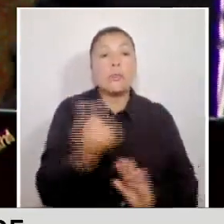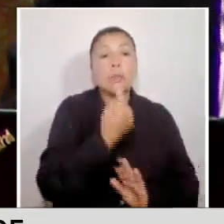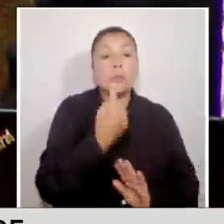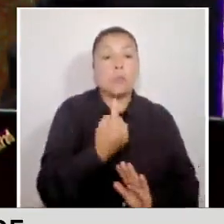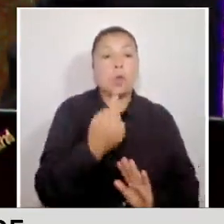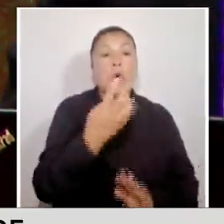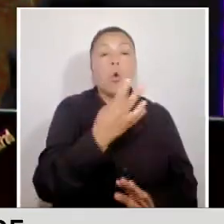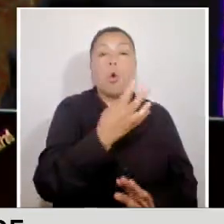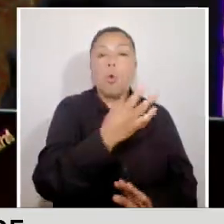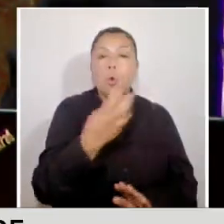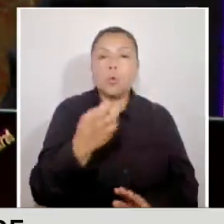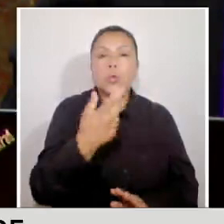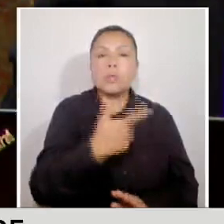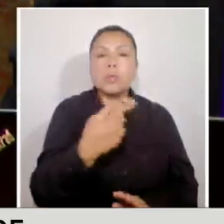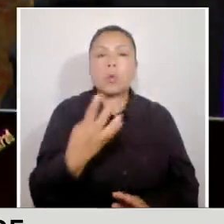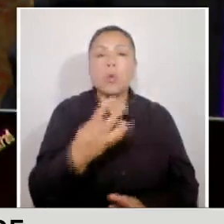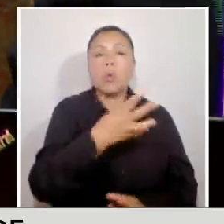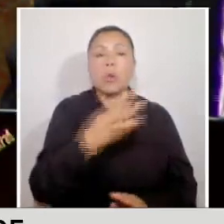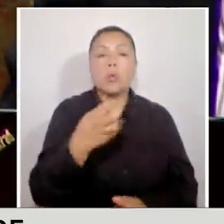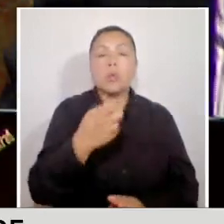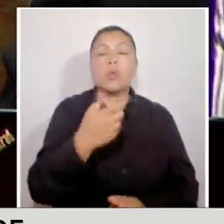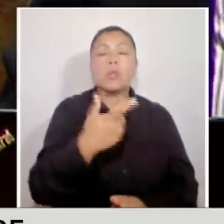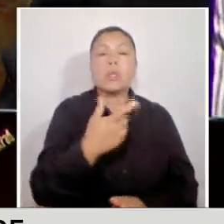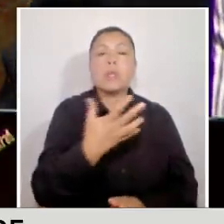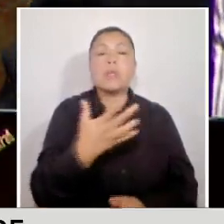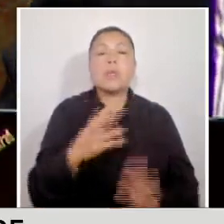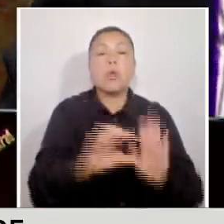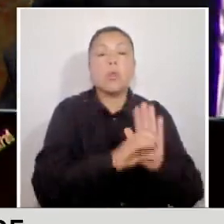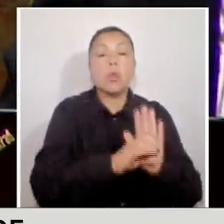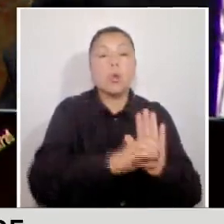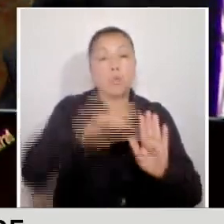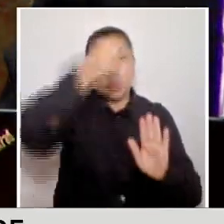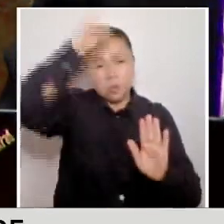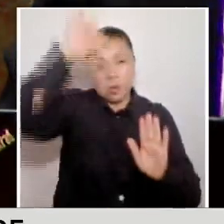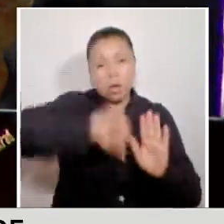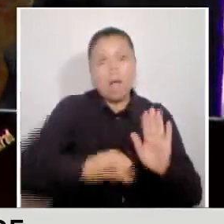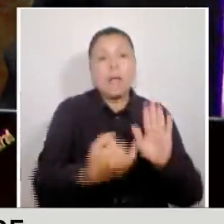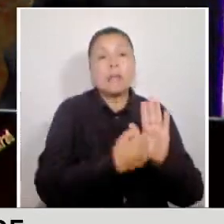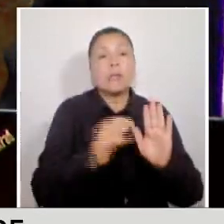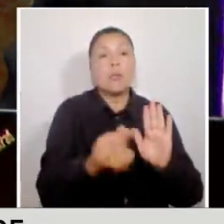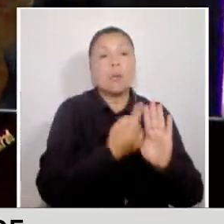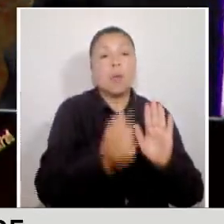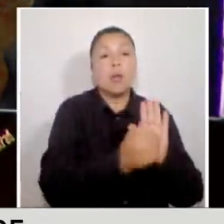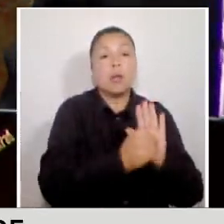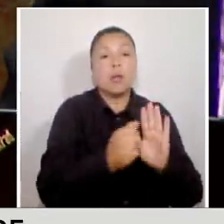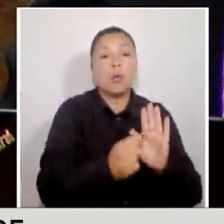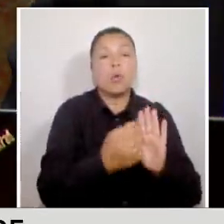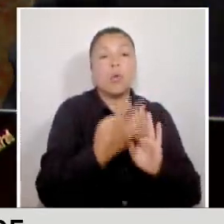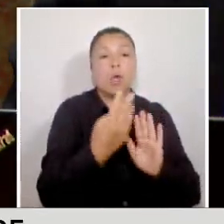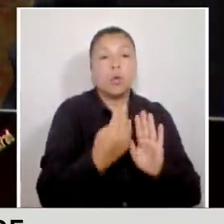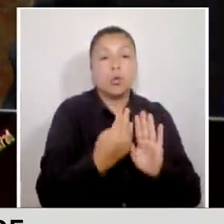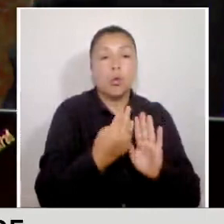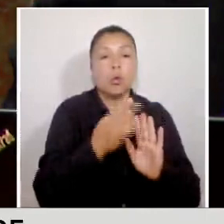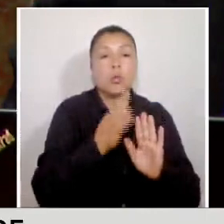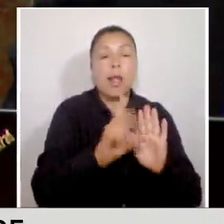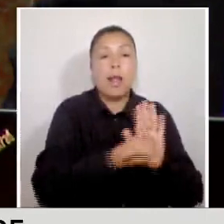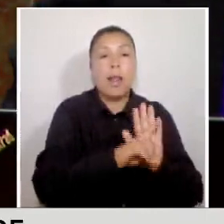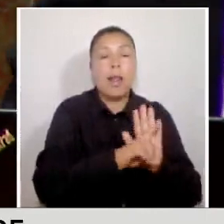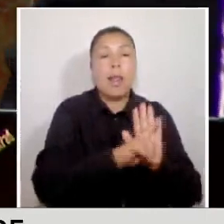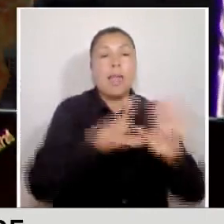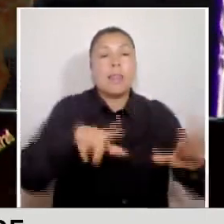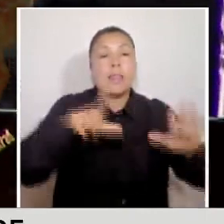474 y 475 del Código Penal en el inciso primero del artículo 14d de la ley número